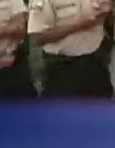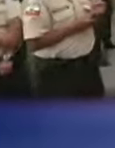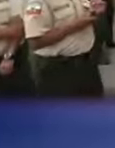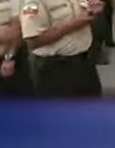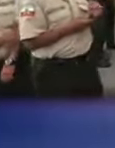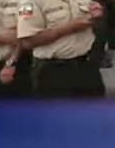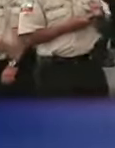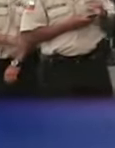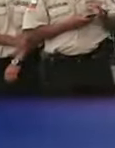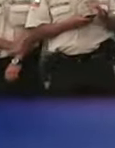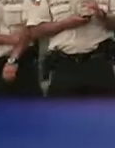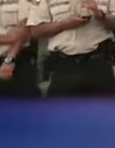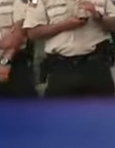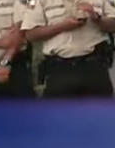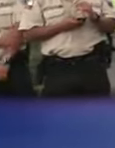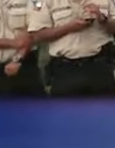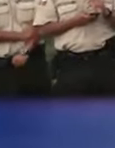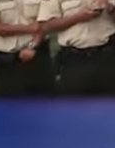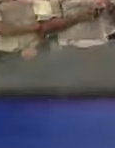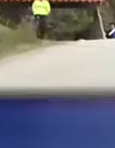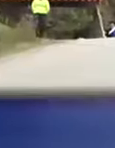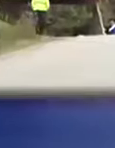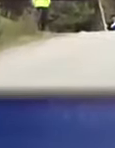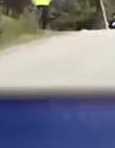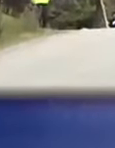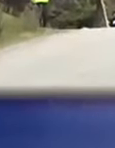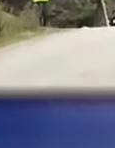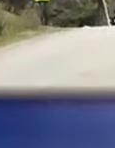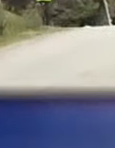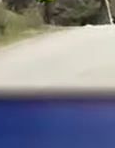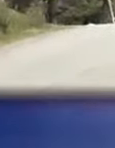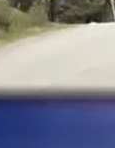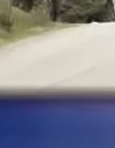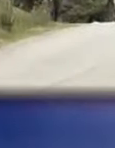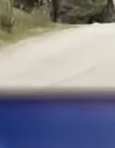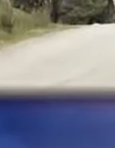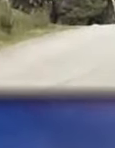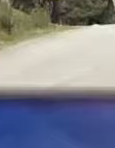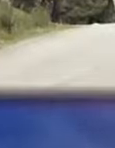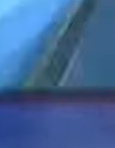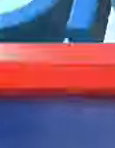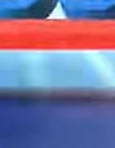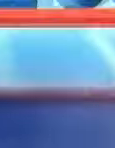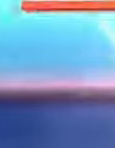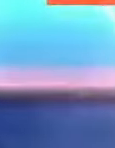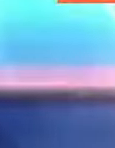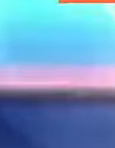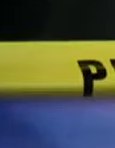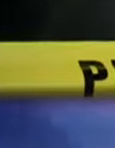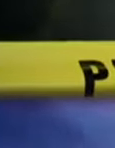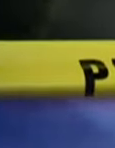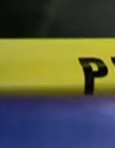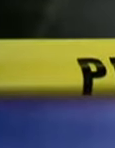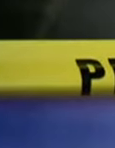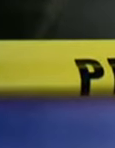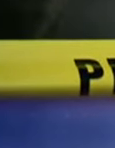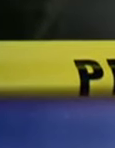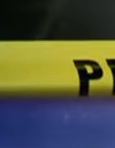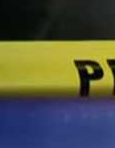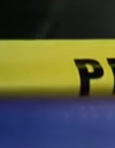quebrada. El presunto sospechoso fue detenido y habría confesado el crimen. Una mujer